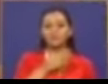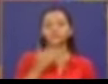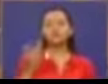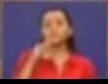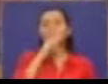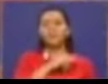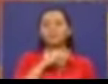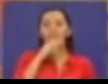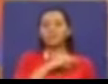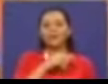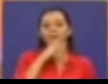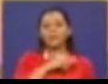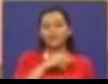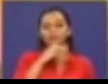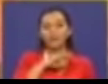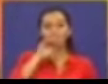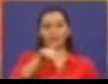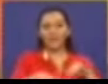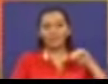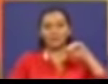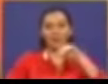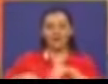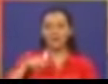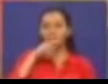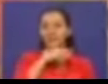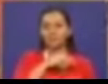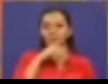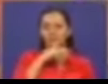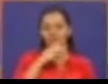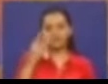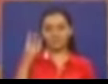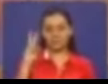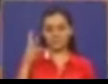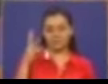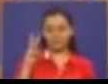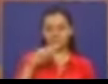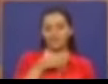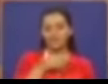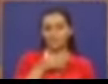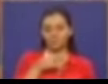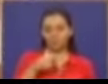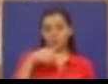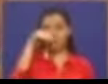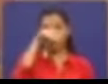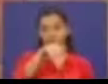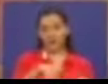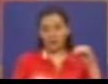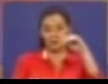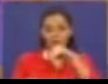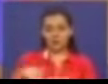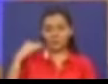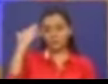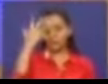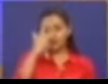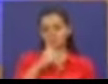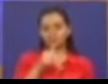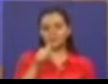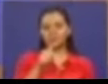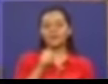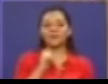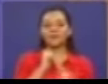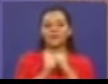Manta, Playa El Murciélago, una playa bellísima, aunque el mar es un poquito bravo, pero una playa muy hermosa, el